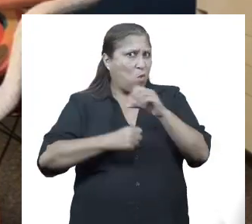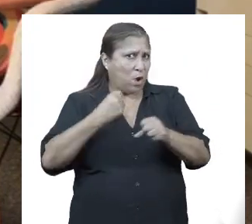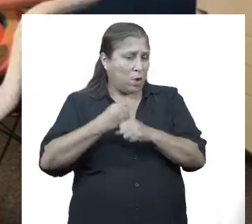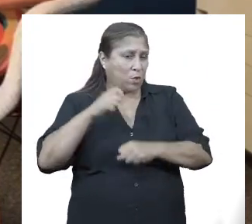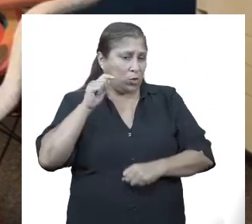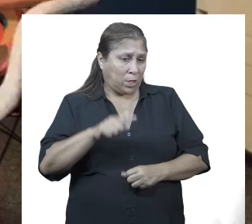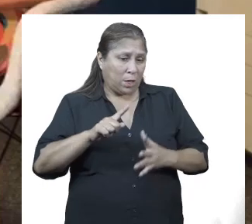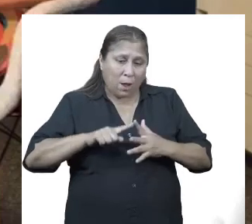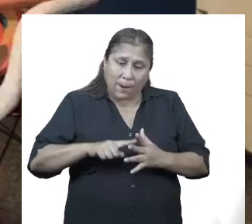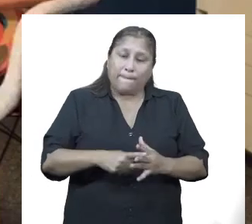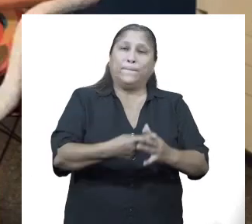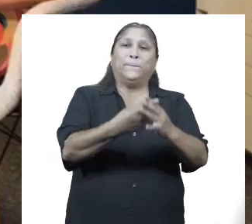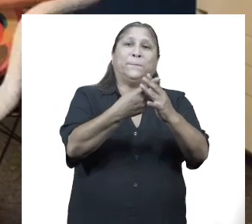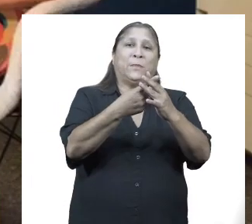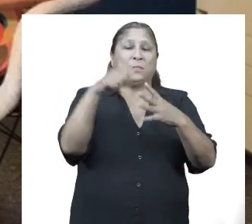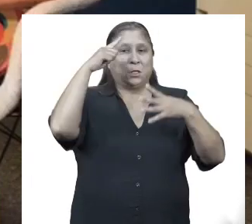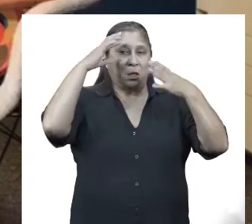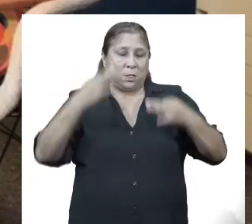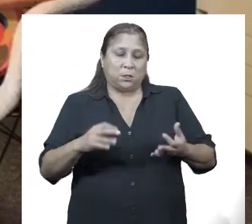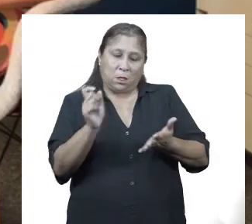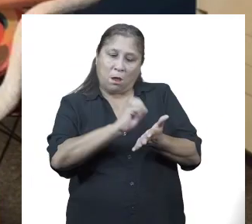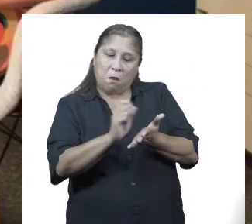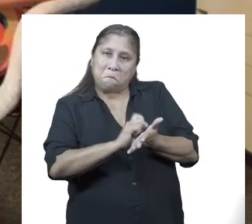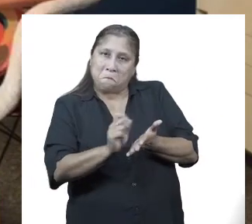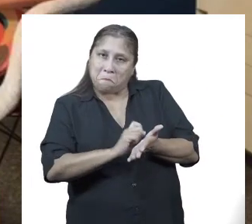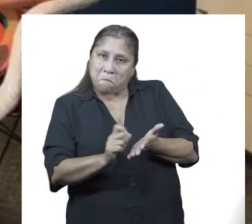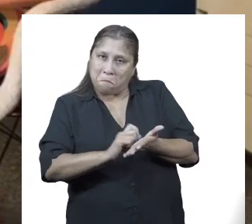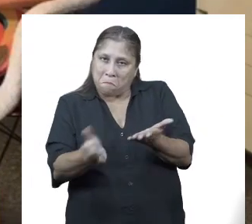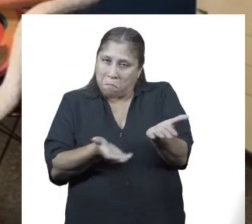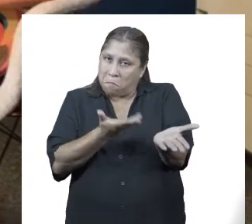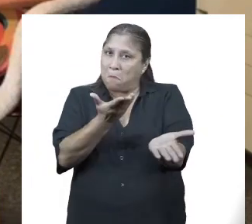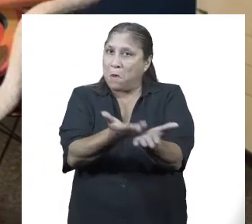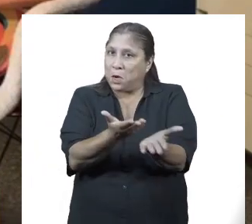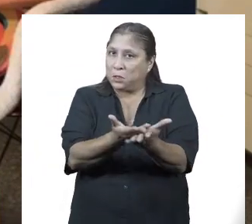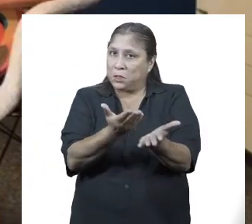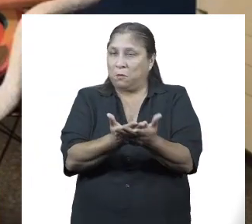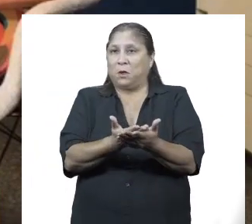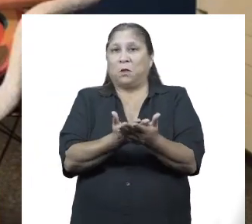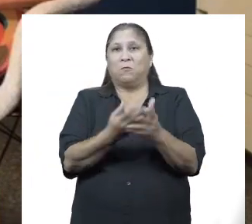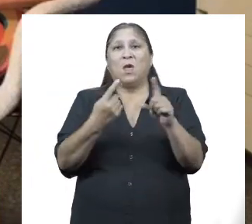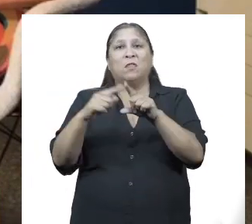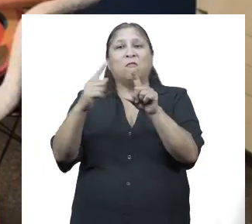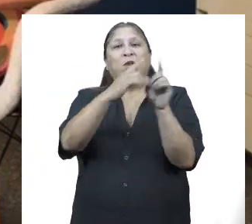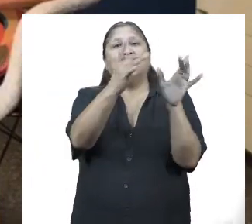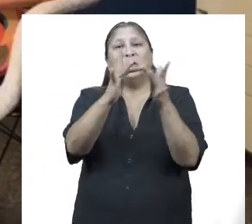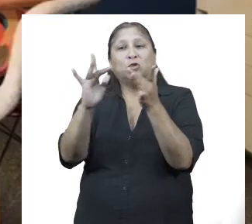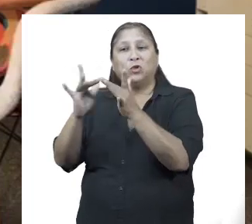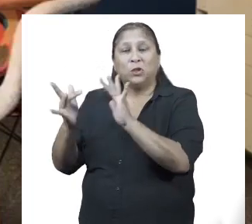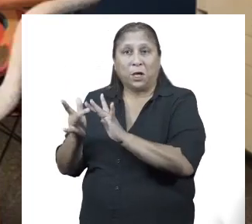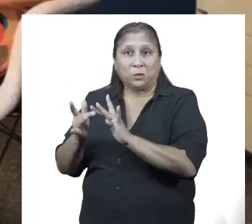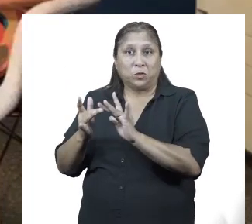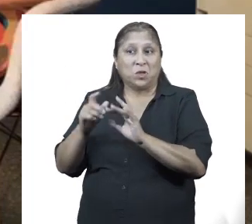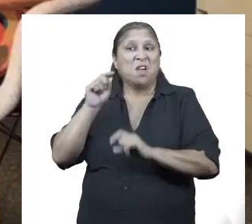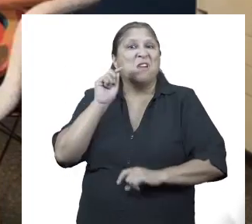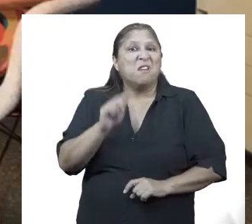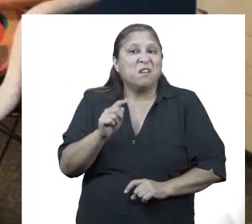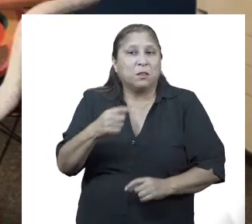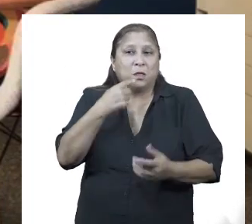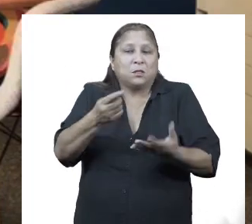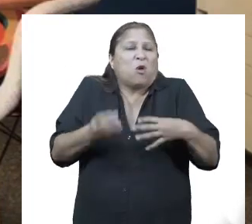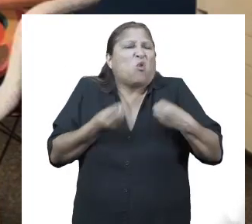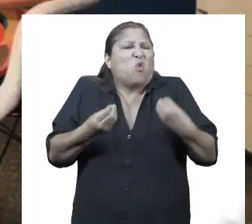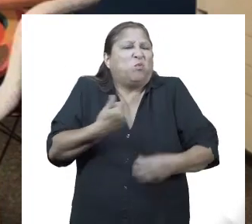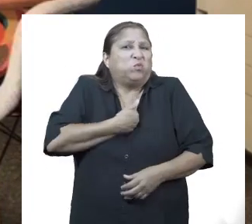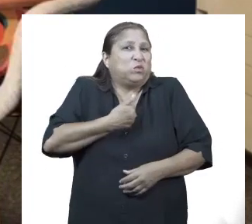que ella toma la decisión de escribir a partir de distintas entradas en su blog, cómo es